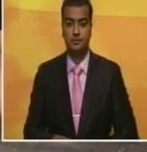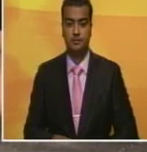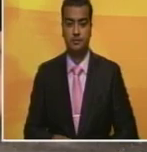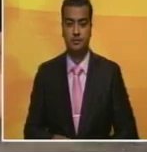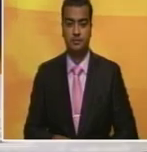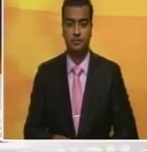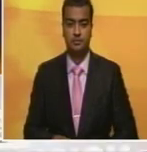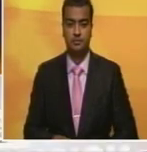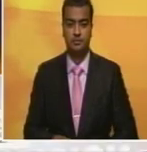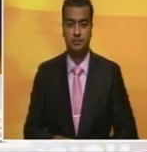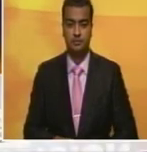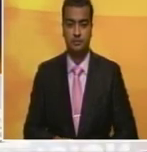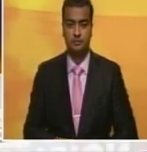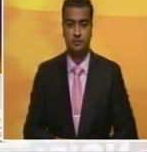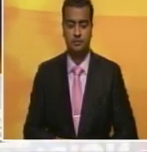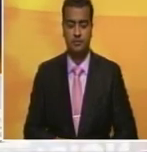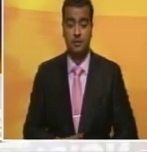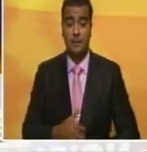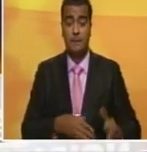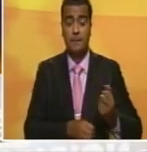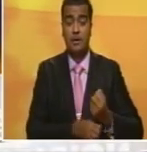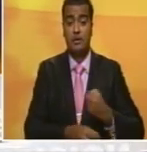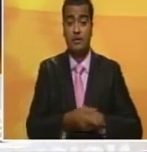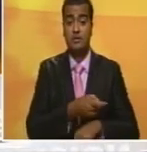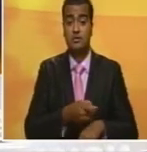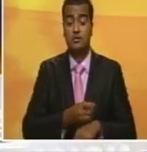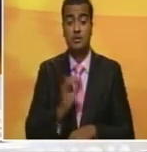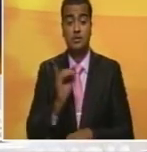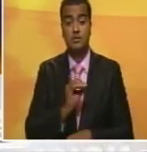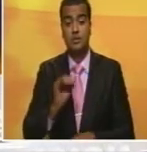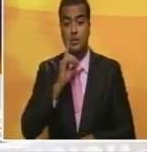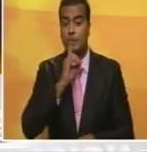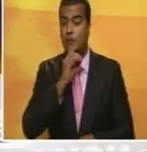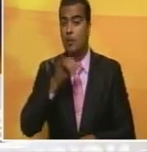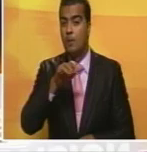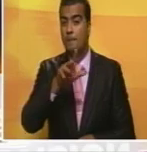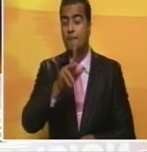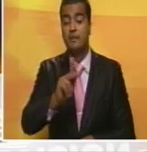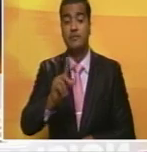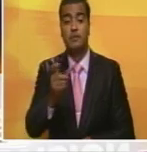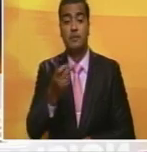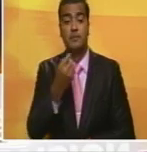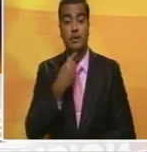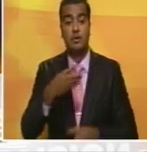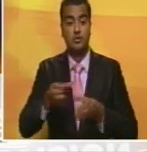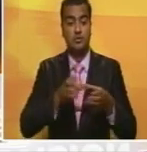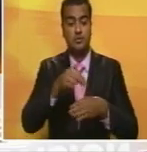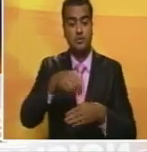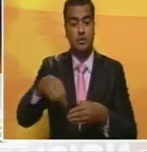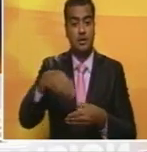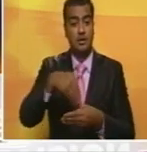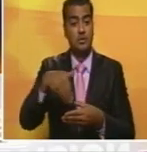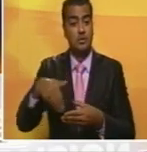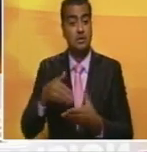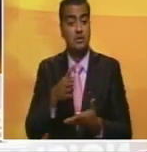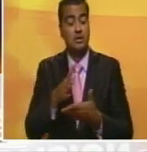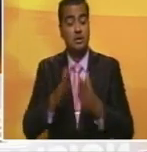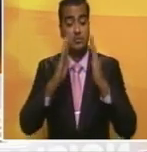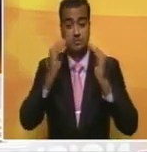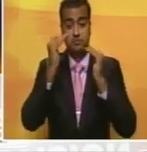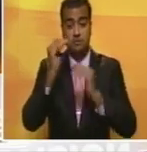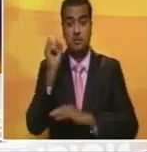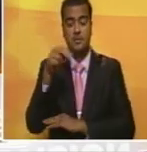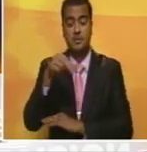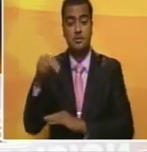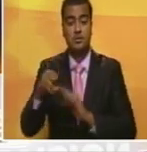Noticiero Venevisión. El aspirante a la gobernación del estado Zulia, Juan Pablo Guanipa, aseguró que el Consejo Nacional Electoral siguió la ordenanza de la